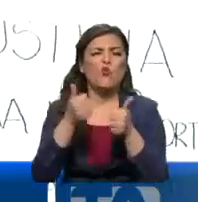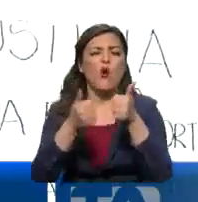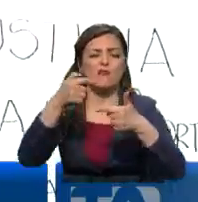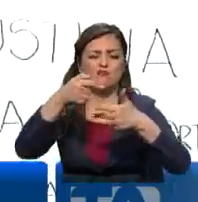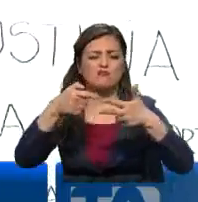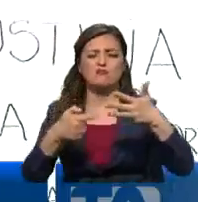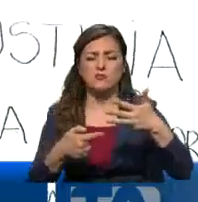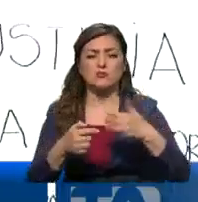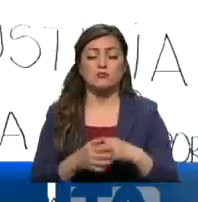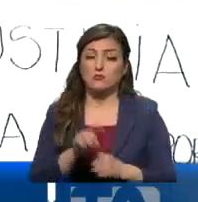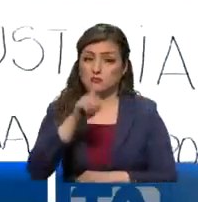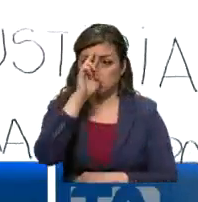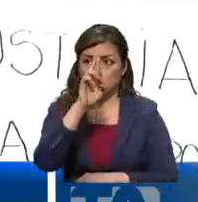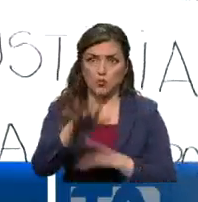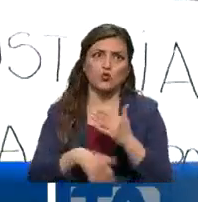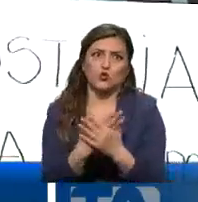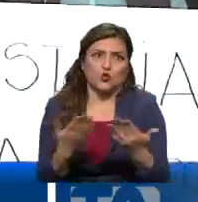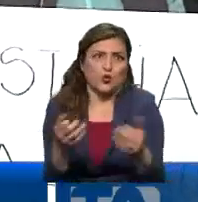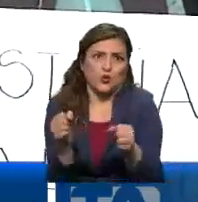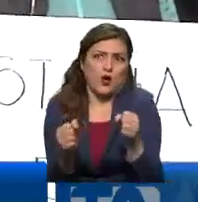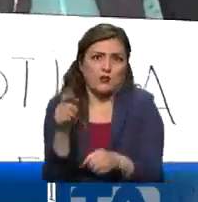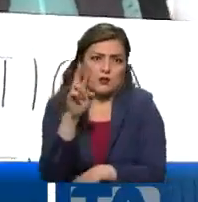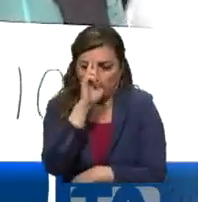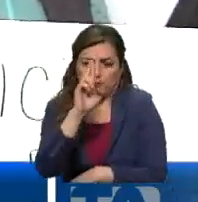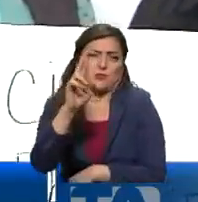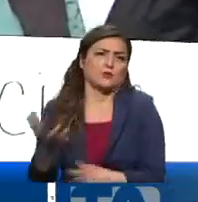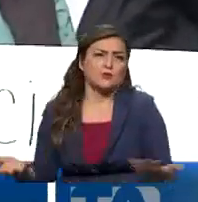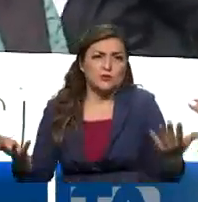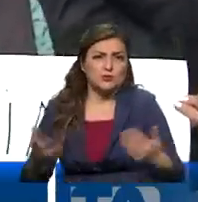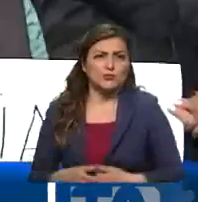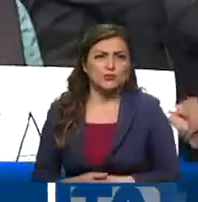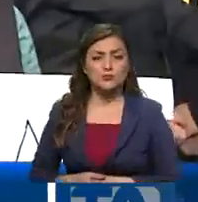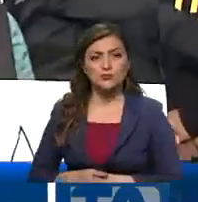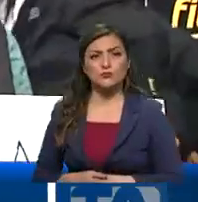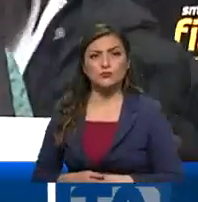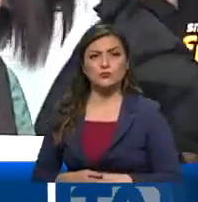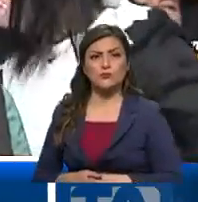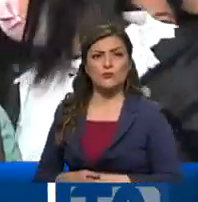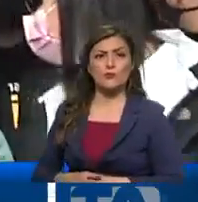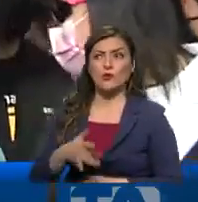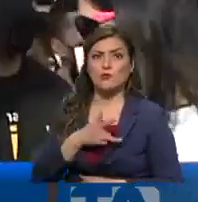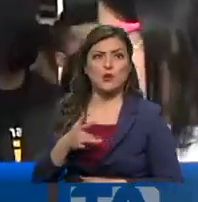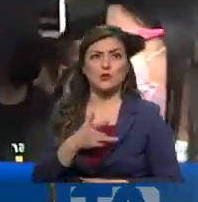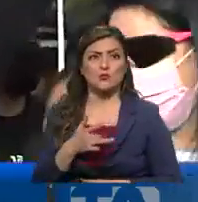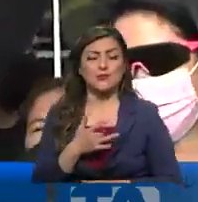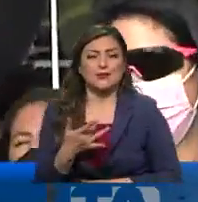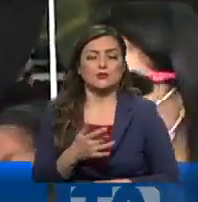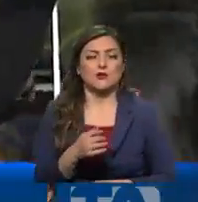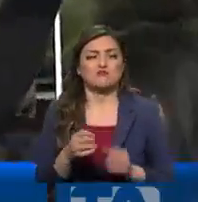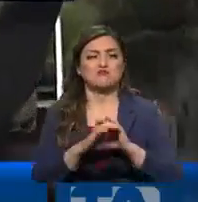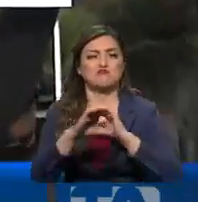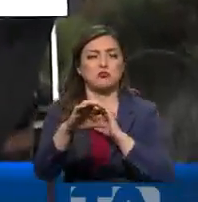bueno, deberían ser respetados por absolutamente todos los vehículos. Yo creo que lo principal que he sentido es que como que no existimos. O